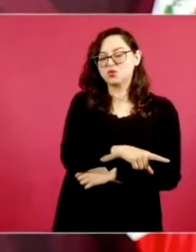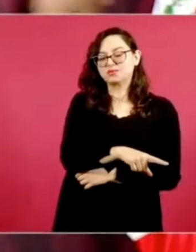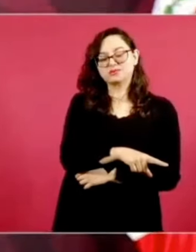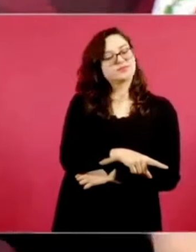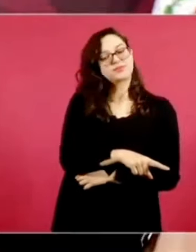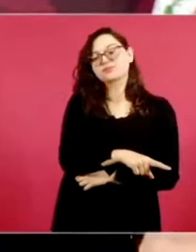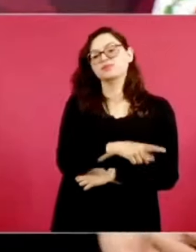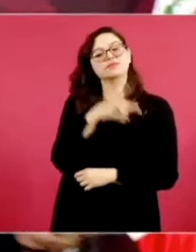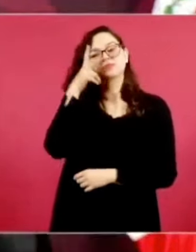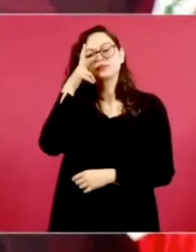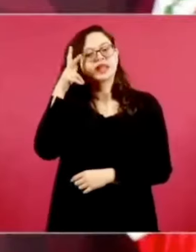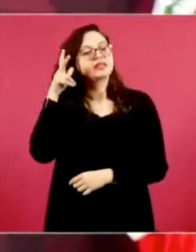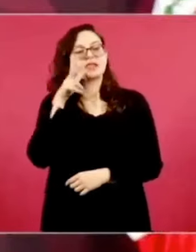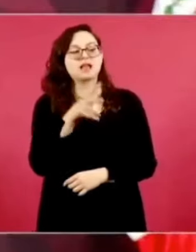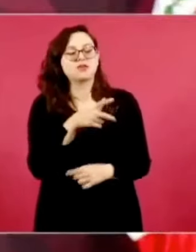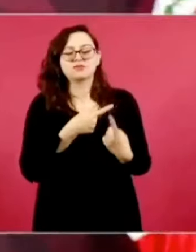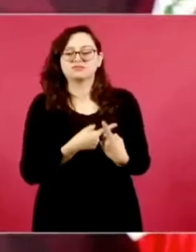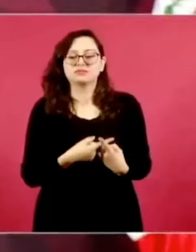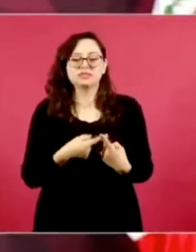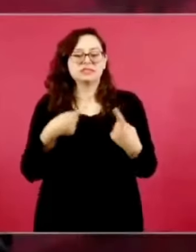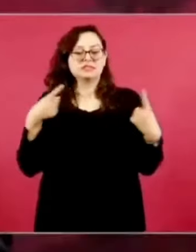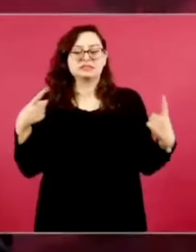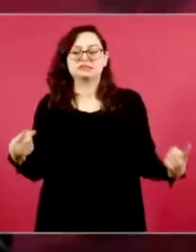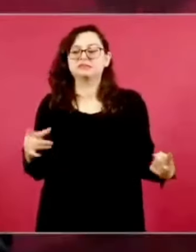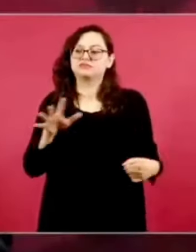Hidalgo estaba a favor del pueblo.